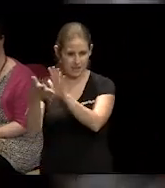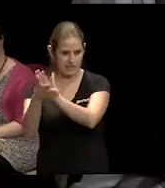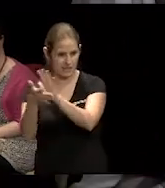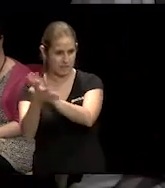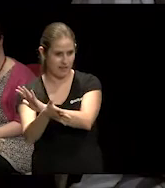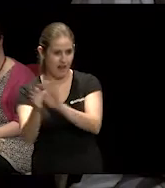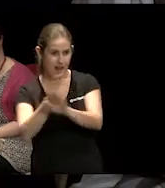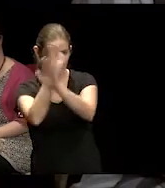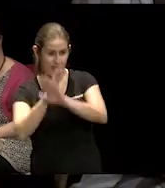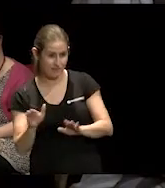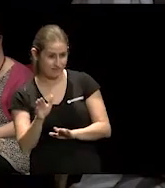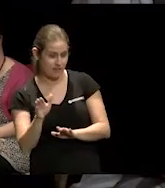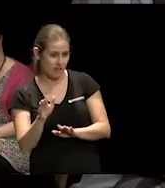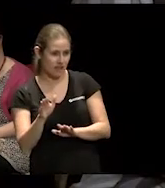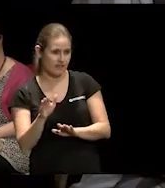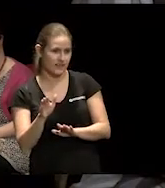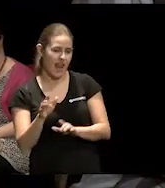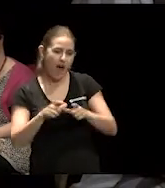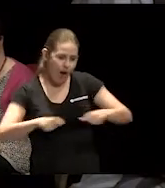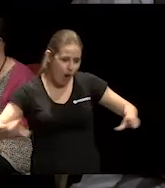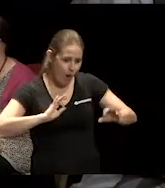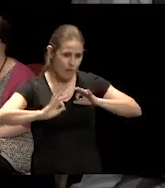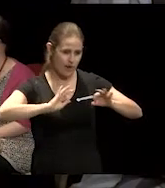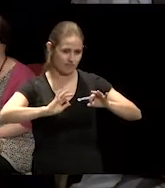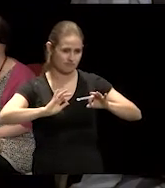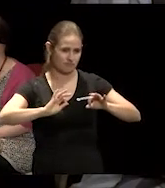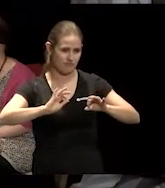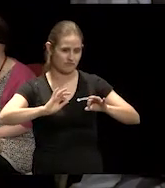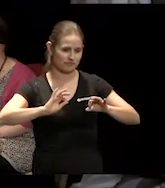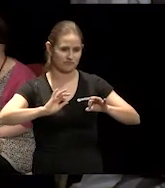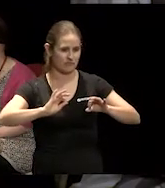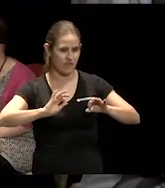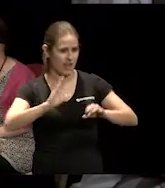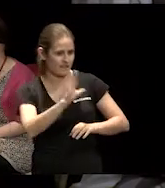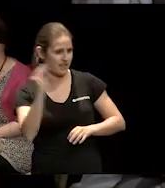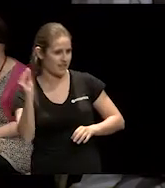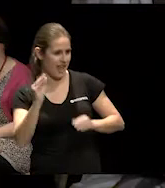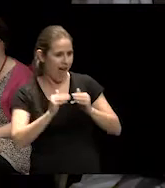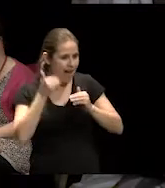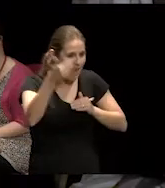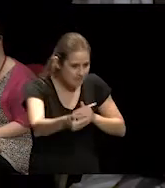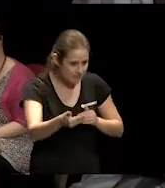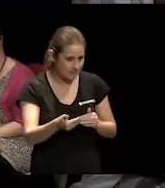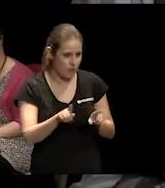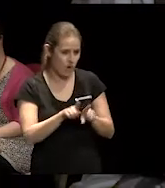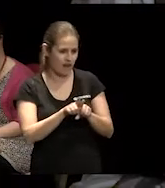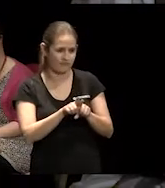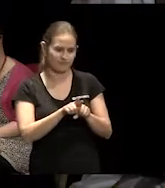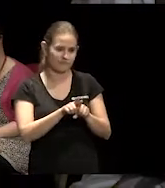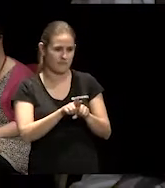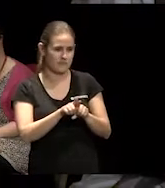me fastidias la obra. Entonces, ¿cómo se hace esto? ¿Cómo lo elaboráis? ¿Quién hace este proceso?